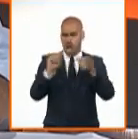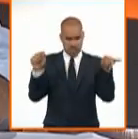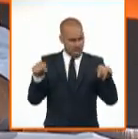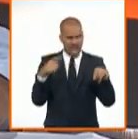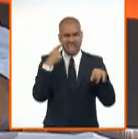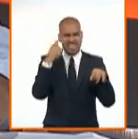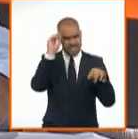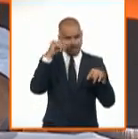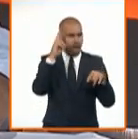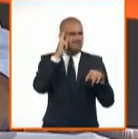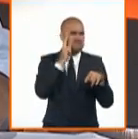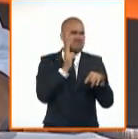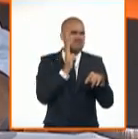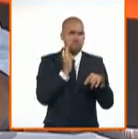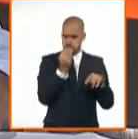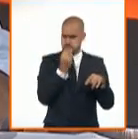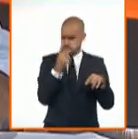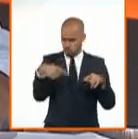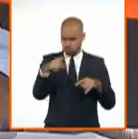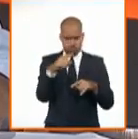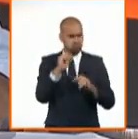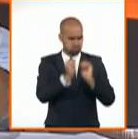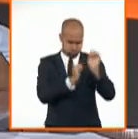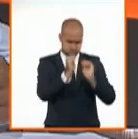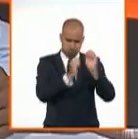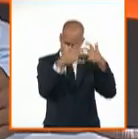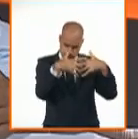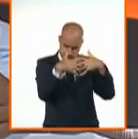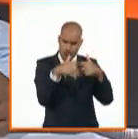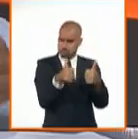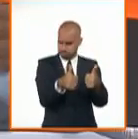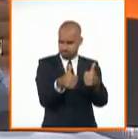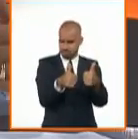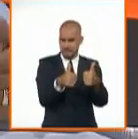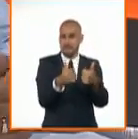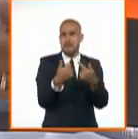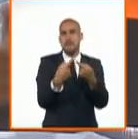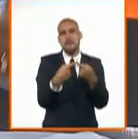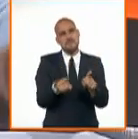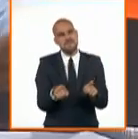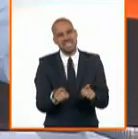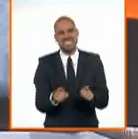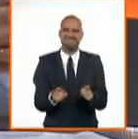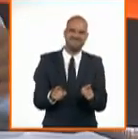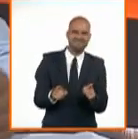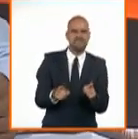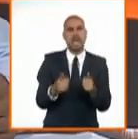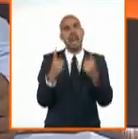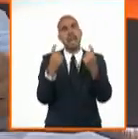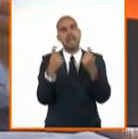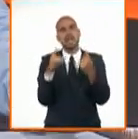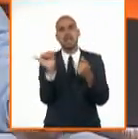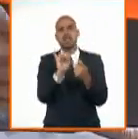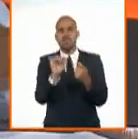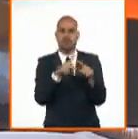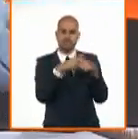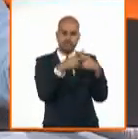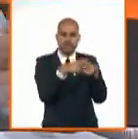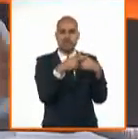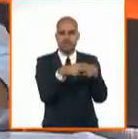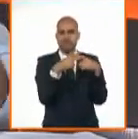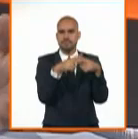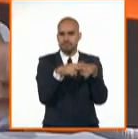de hecho genera pero necesitan un ciclo de mantenimiento estable